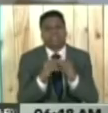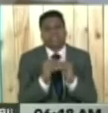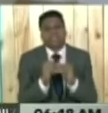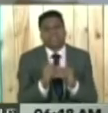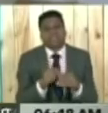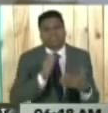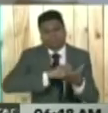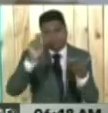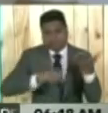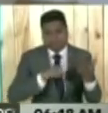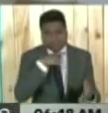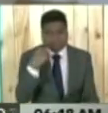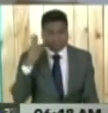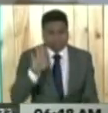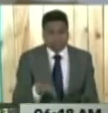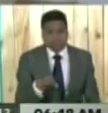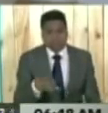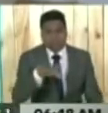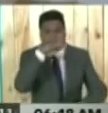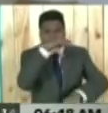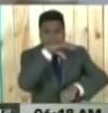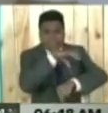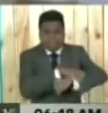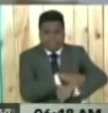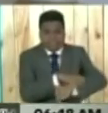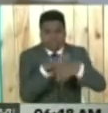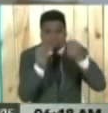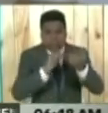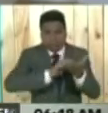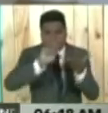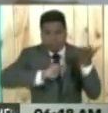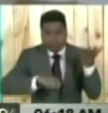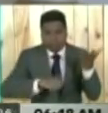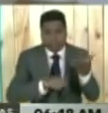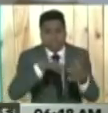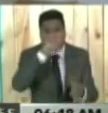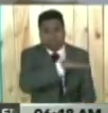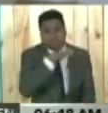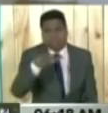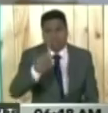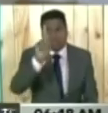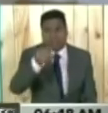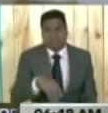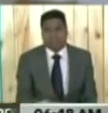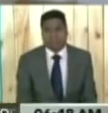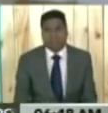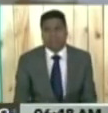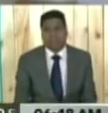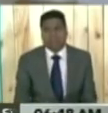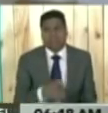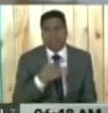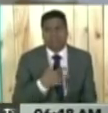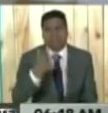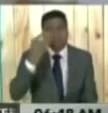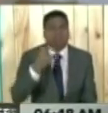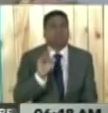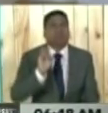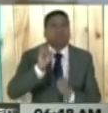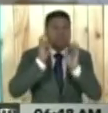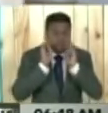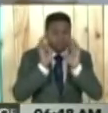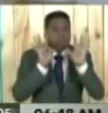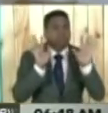de que pusieron a firmar privados de libertad, que pusieron a firmar menores. O sea, yo estoy claro que estoy cometiendo un delito porque